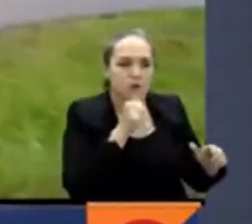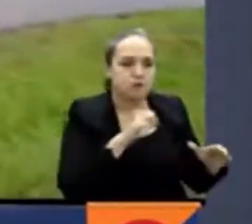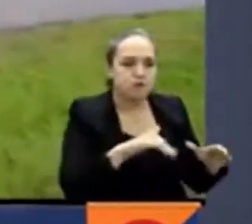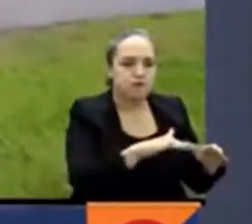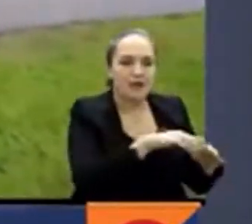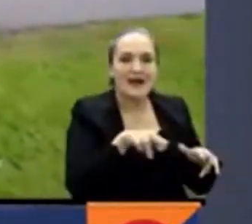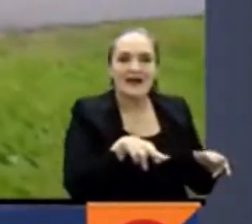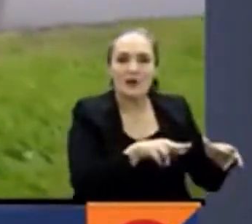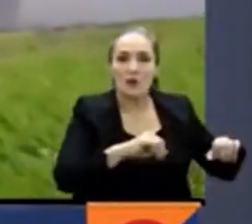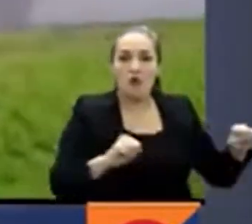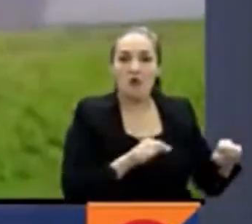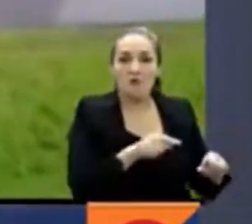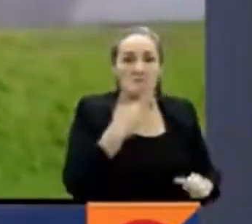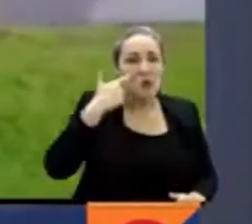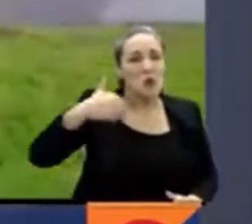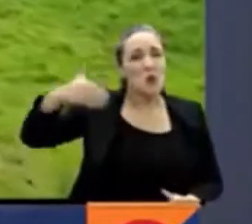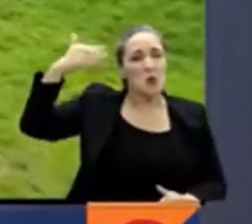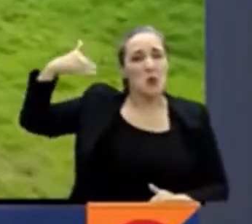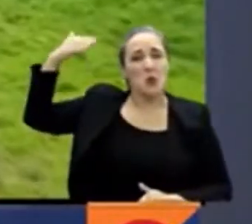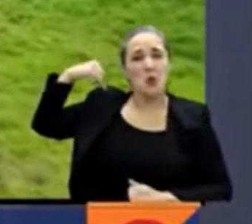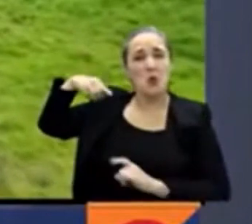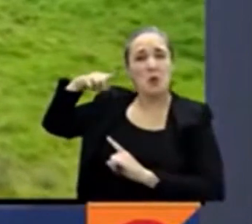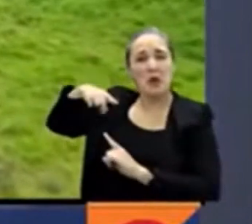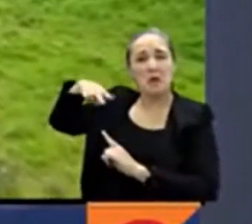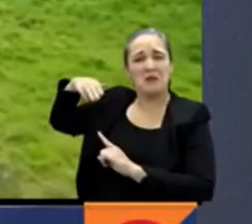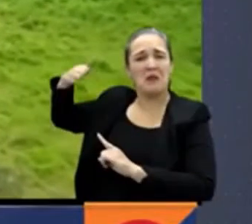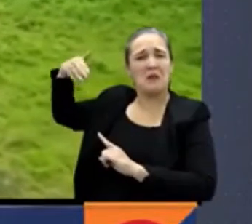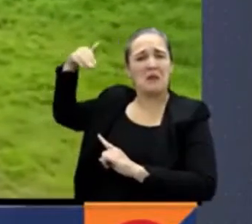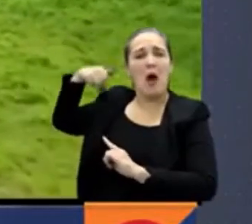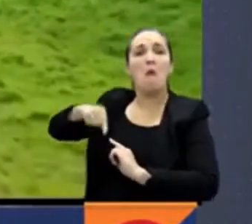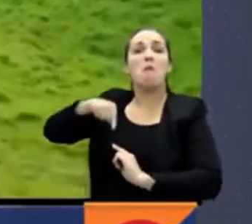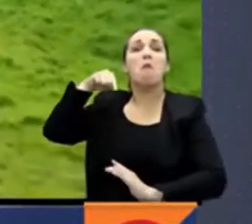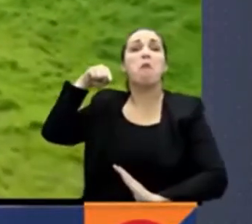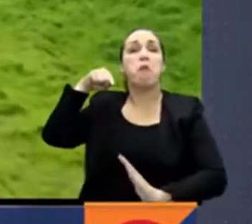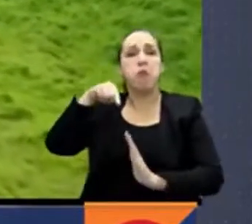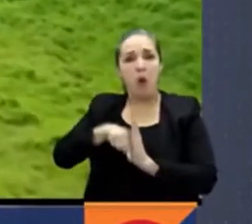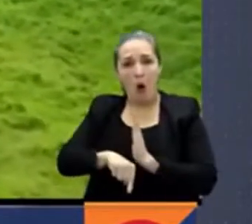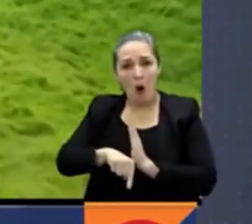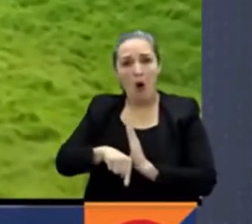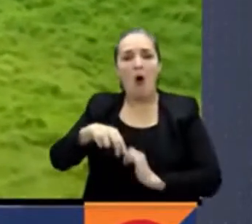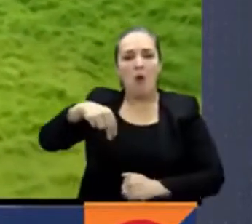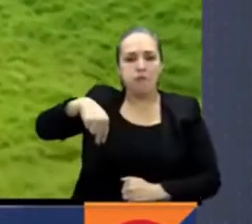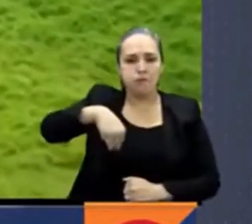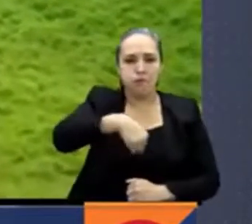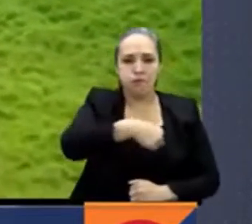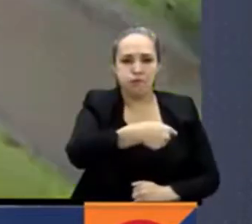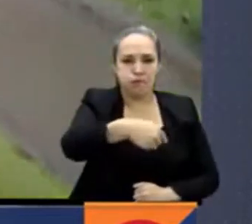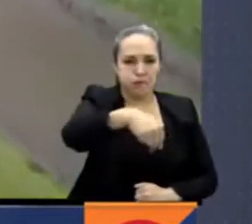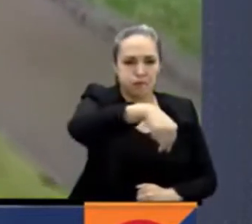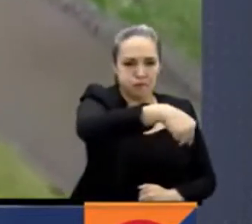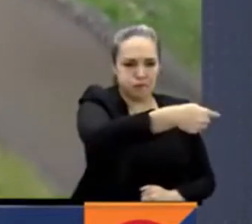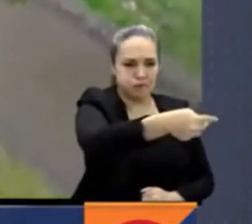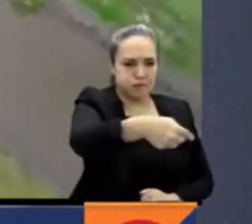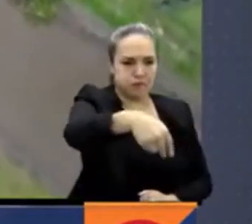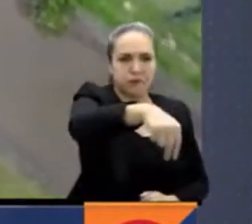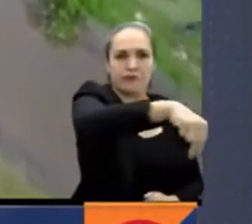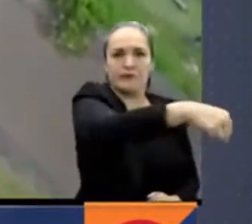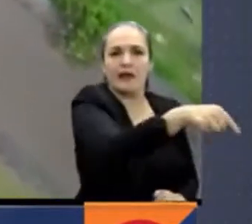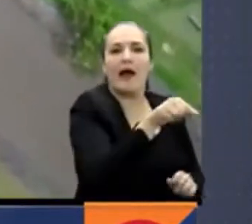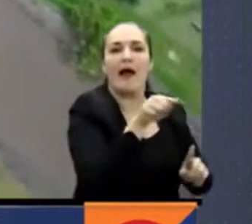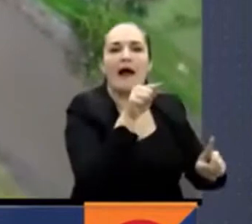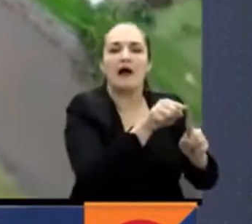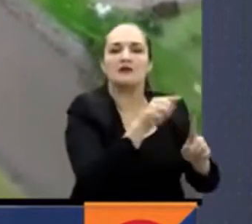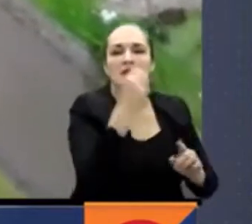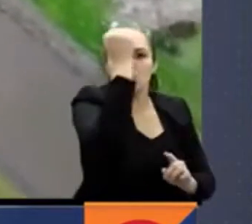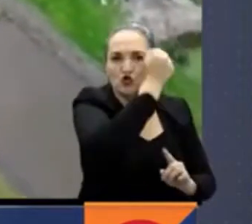habría sido asesinado hace varios meses en la capital de la República, lanzado al río Bogotá, y pues llega posteriormente al vecino municipio.